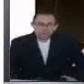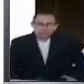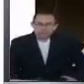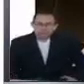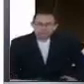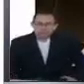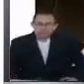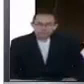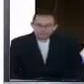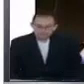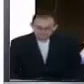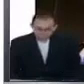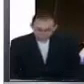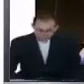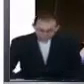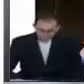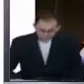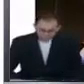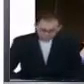¿Por qué no te quieres ir? ¿Qué pasó?